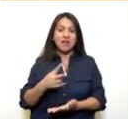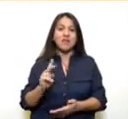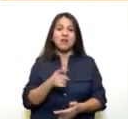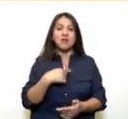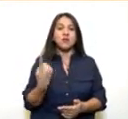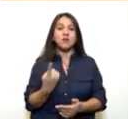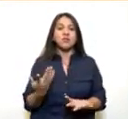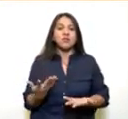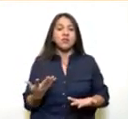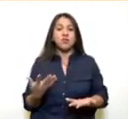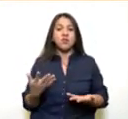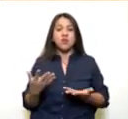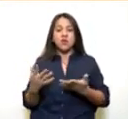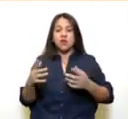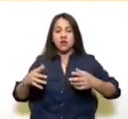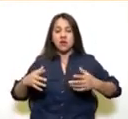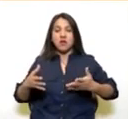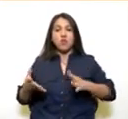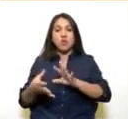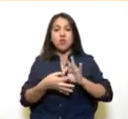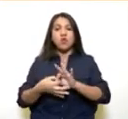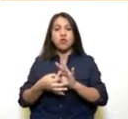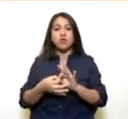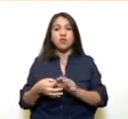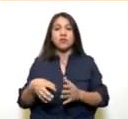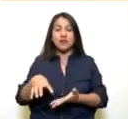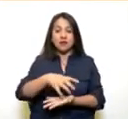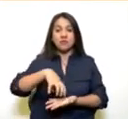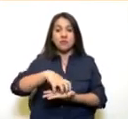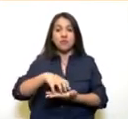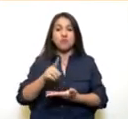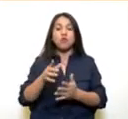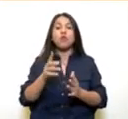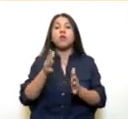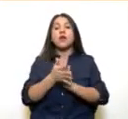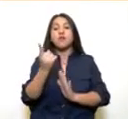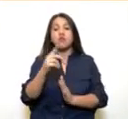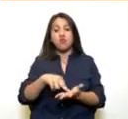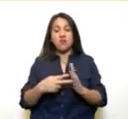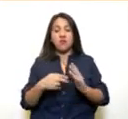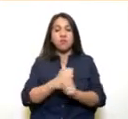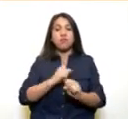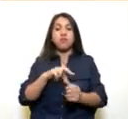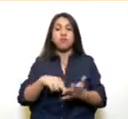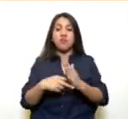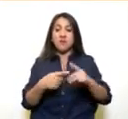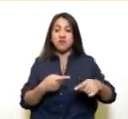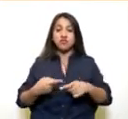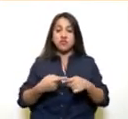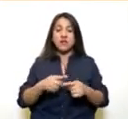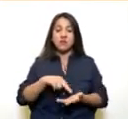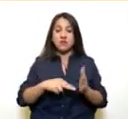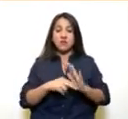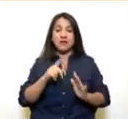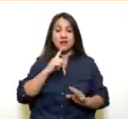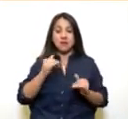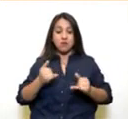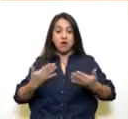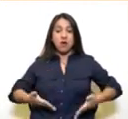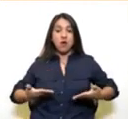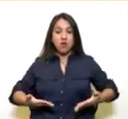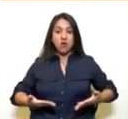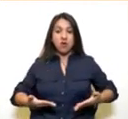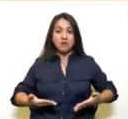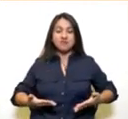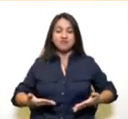comunitario quizás como una de las causas por ejemplo del estallido social y de la crisis a la que estamos enfrentando tiene